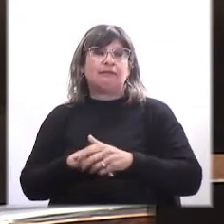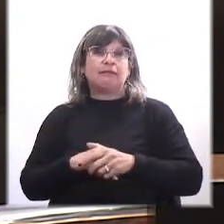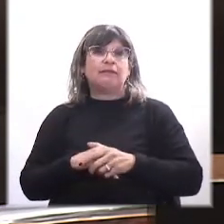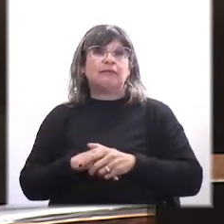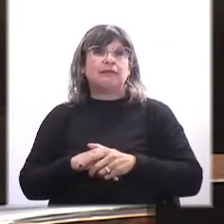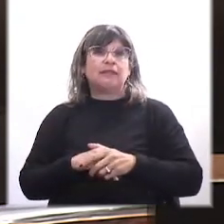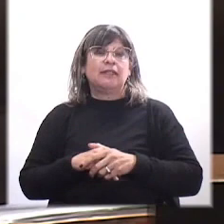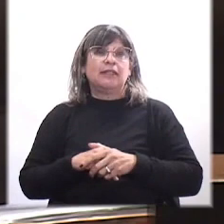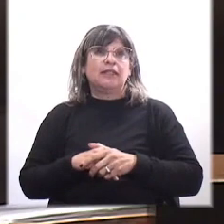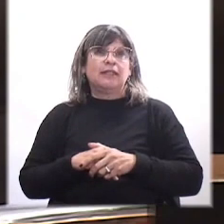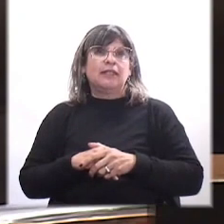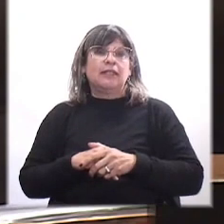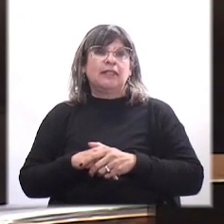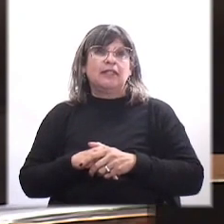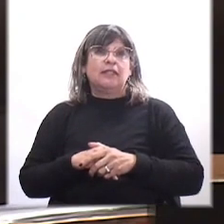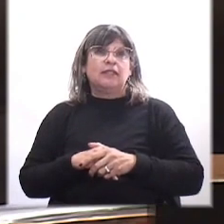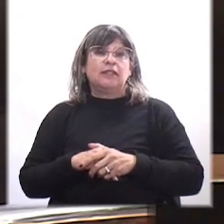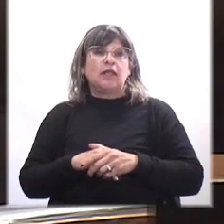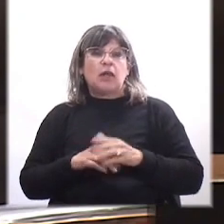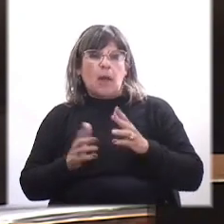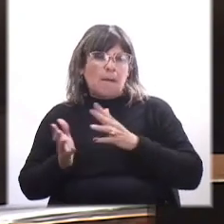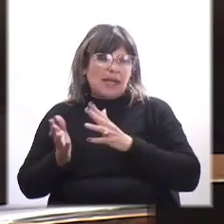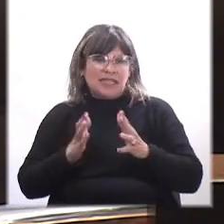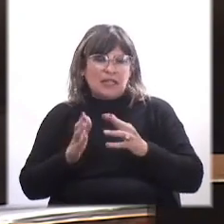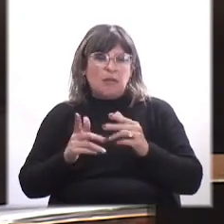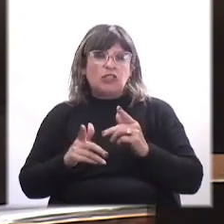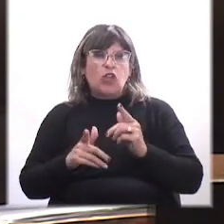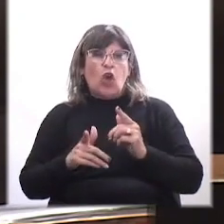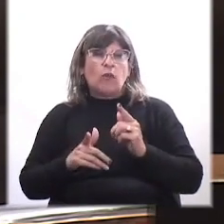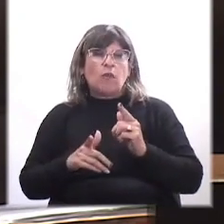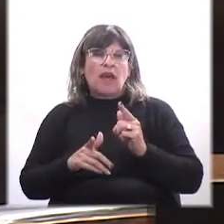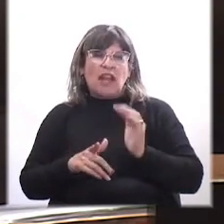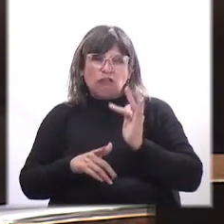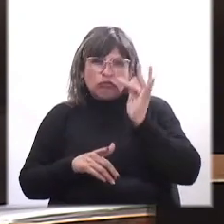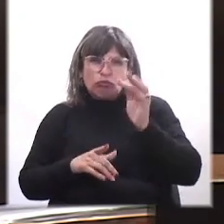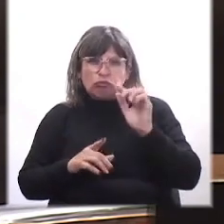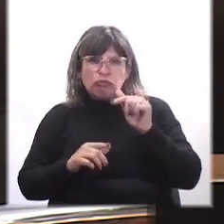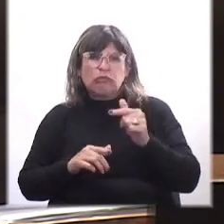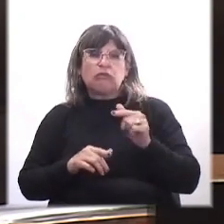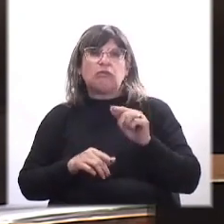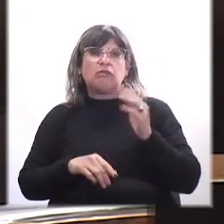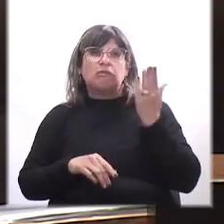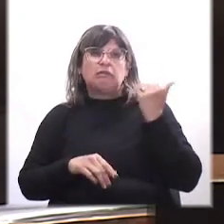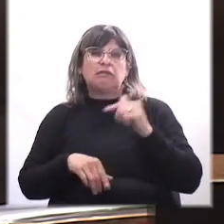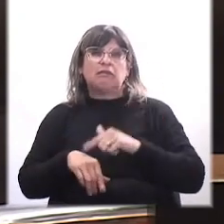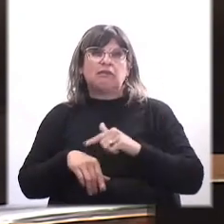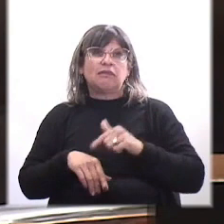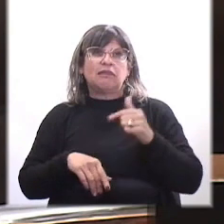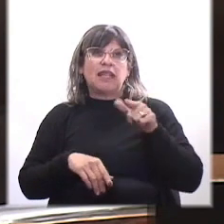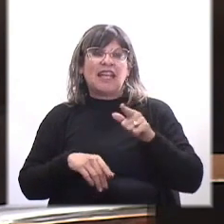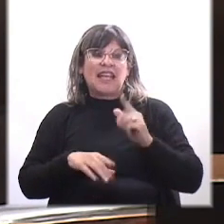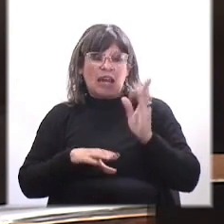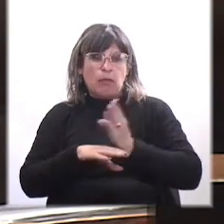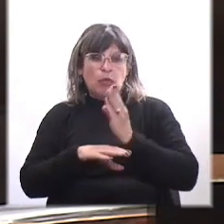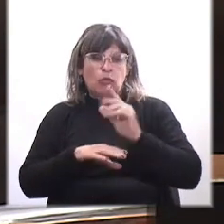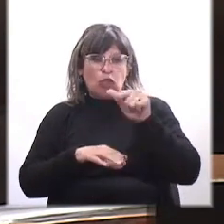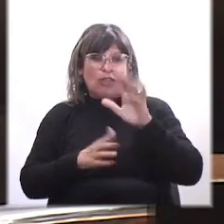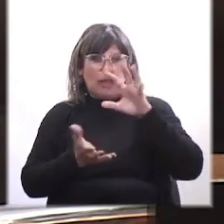De hecho, la estimación proyectada para ese entonces es que la producción de esa